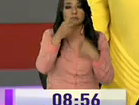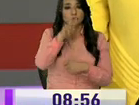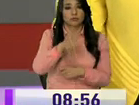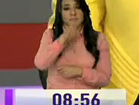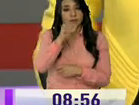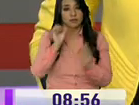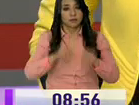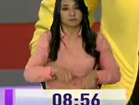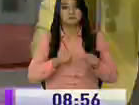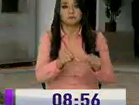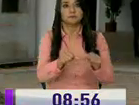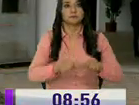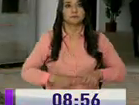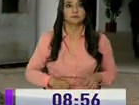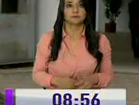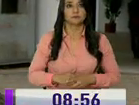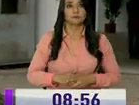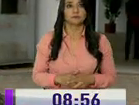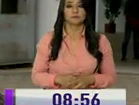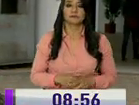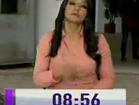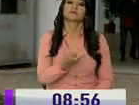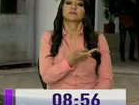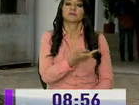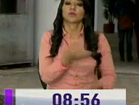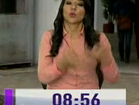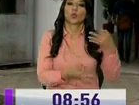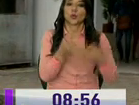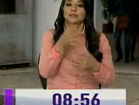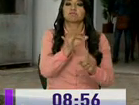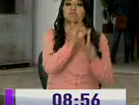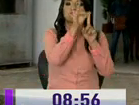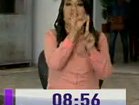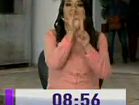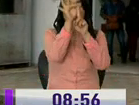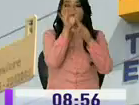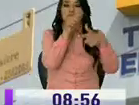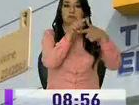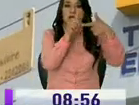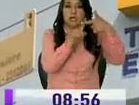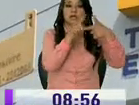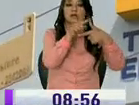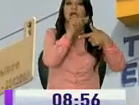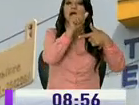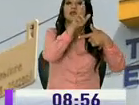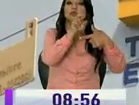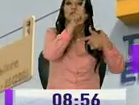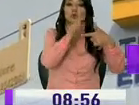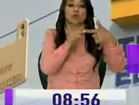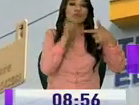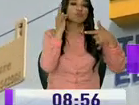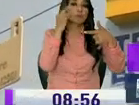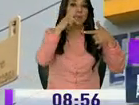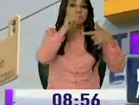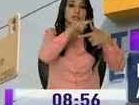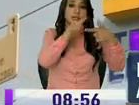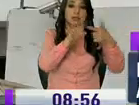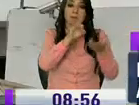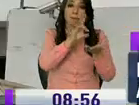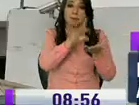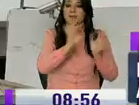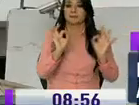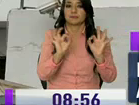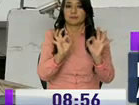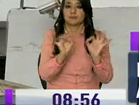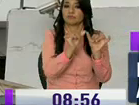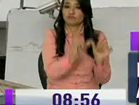2020. Los dos jueces principales del Tribunal Contencioso Electoral, Arturo Cabrera y Patricia Guaicha, no serán